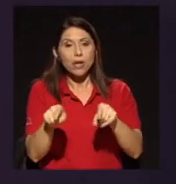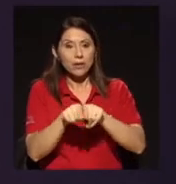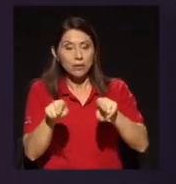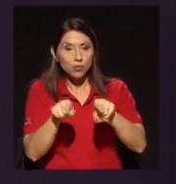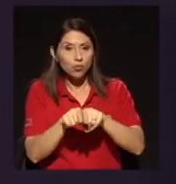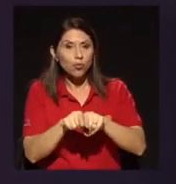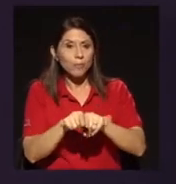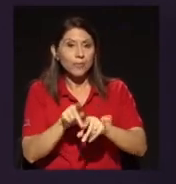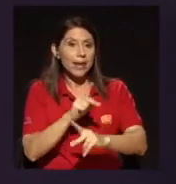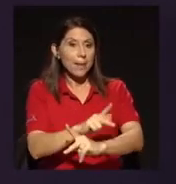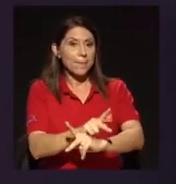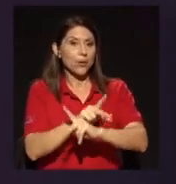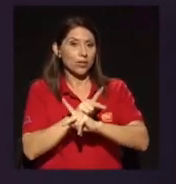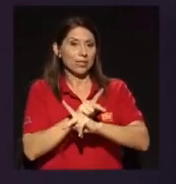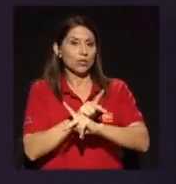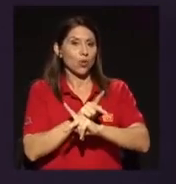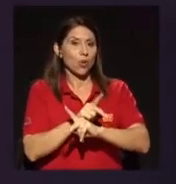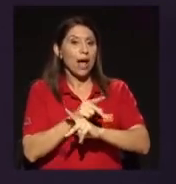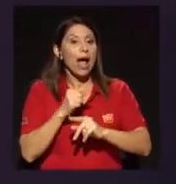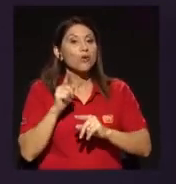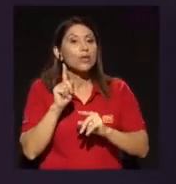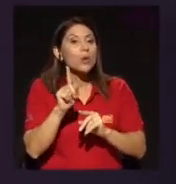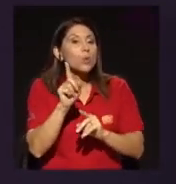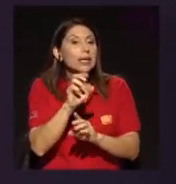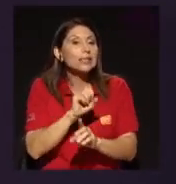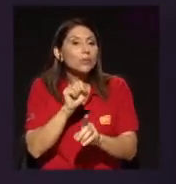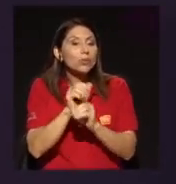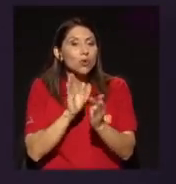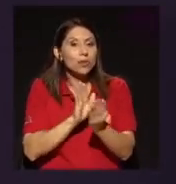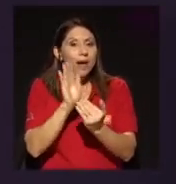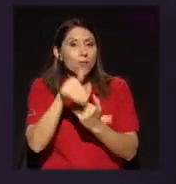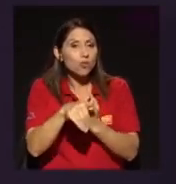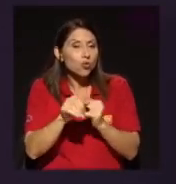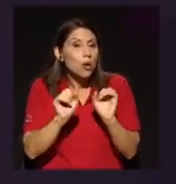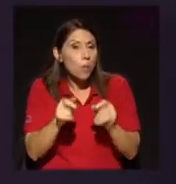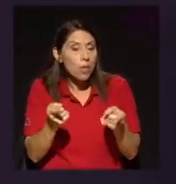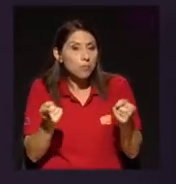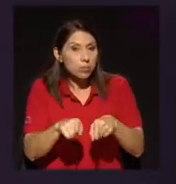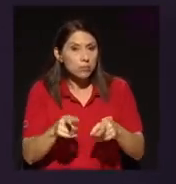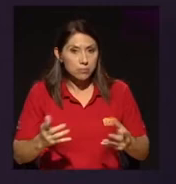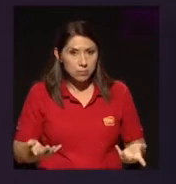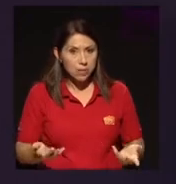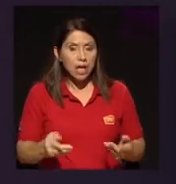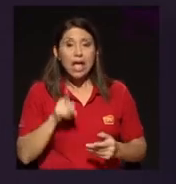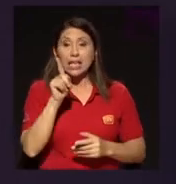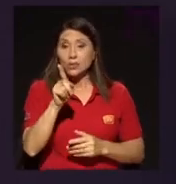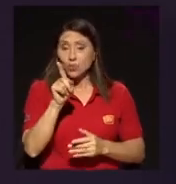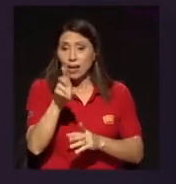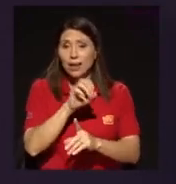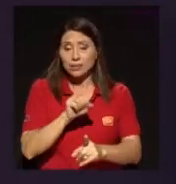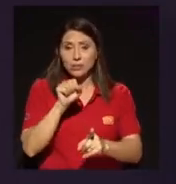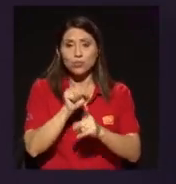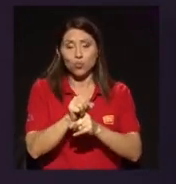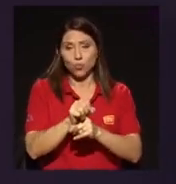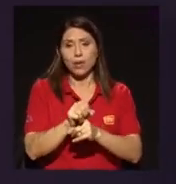la protección ante un eventual tipo de abuso, que es una de los flagelos, ¿verdad?, que